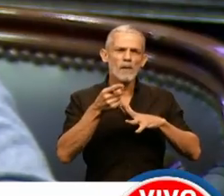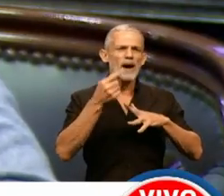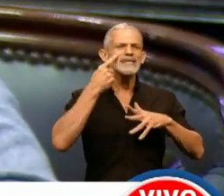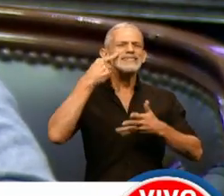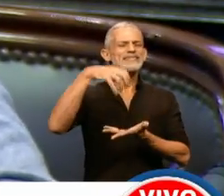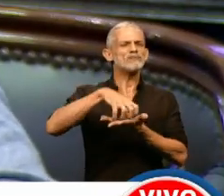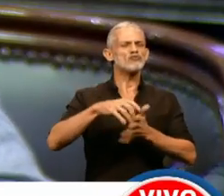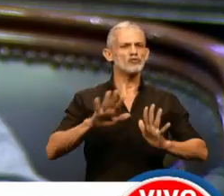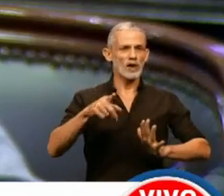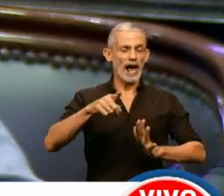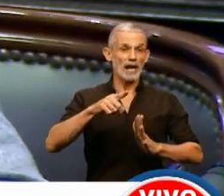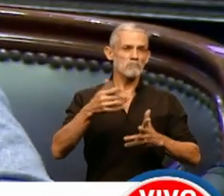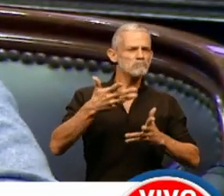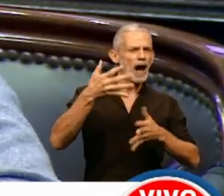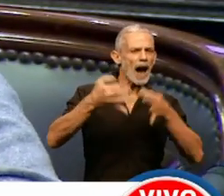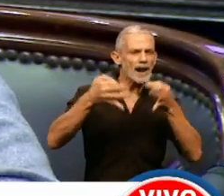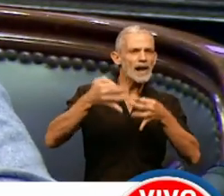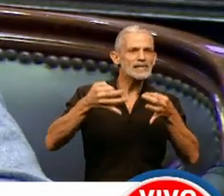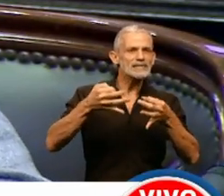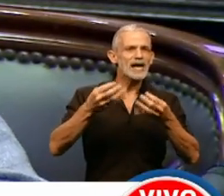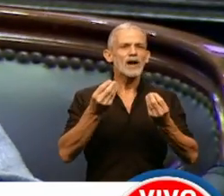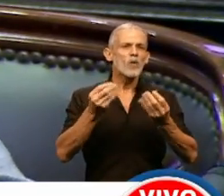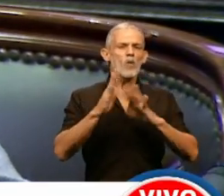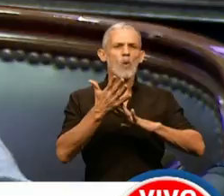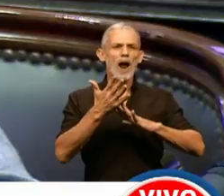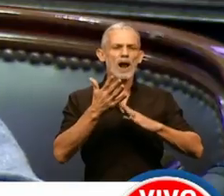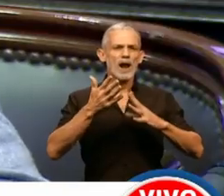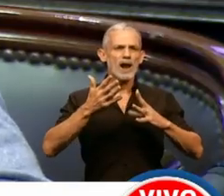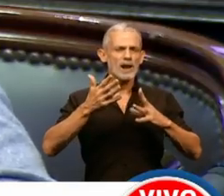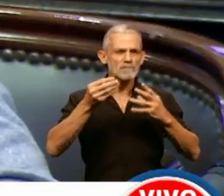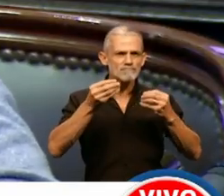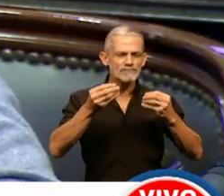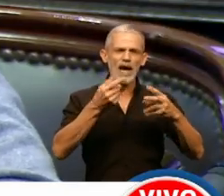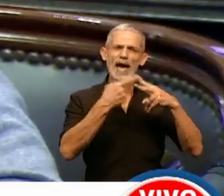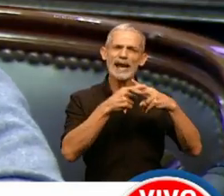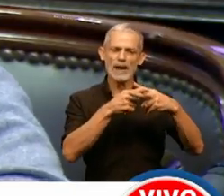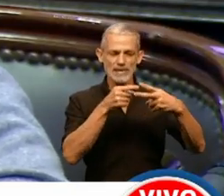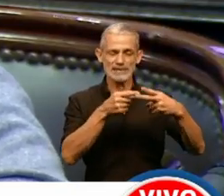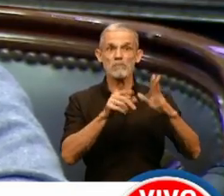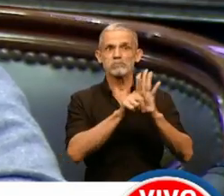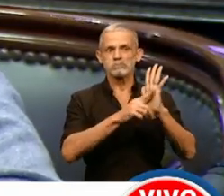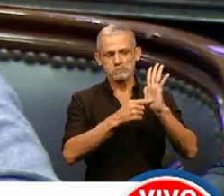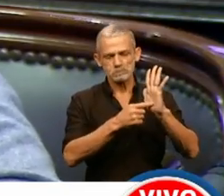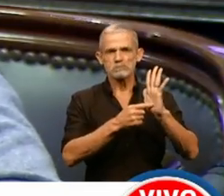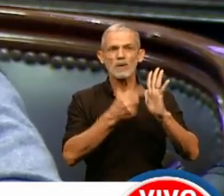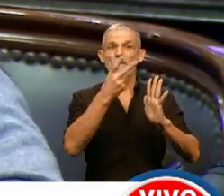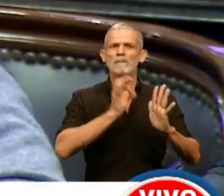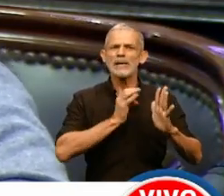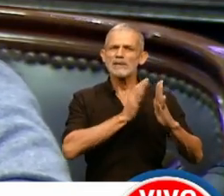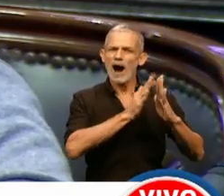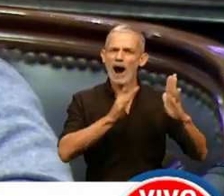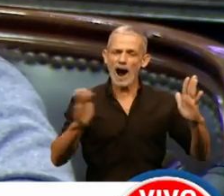institucionalista esto es poder analizar cuál ha sido el desempeño de una herramienta legal que lleva 20 años